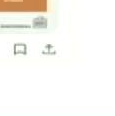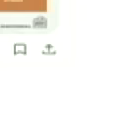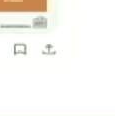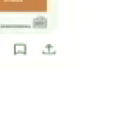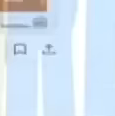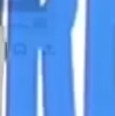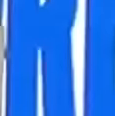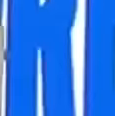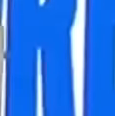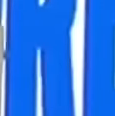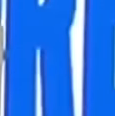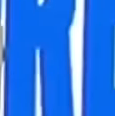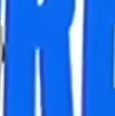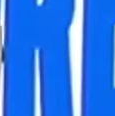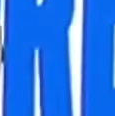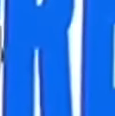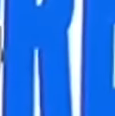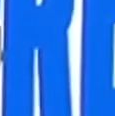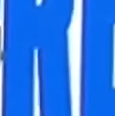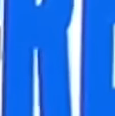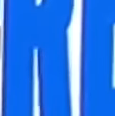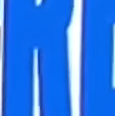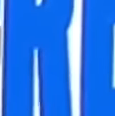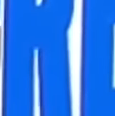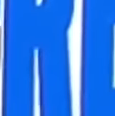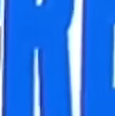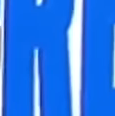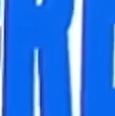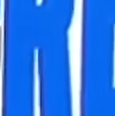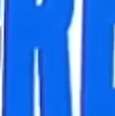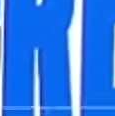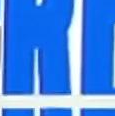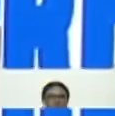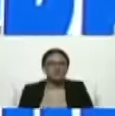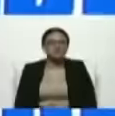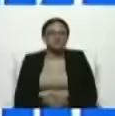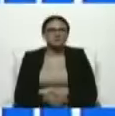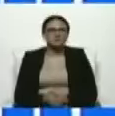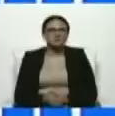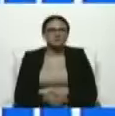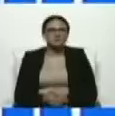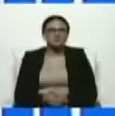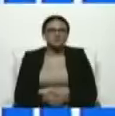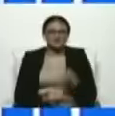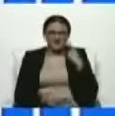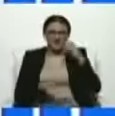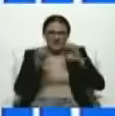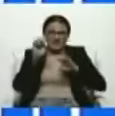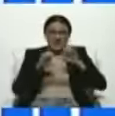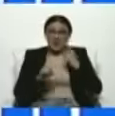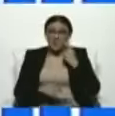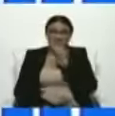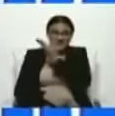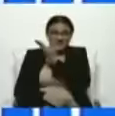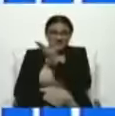de Ciudad de México, lo ponen de primero y resulta que llegó